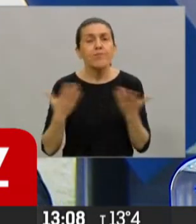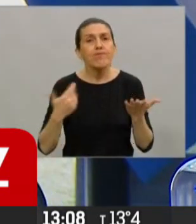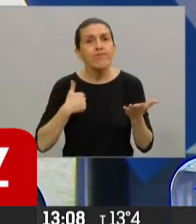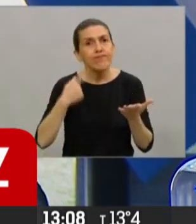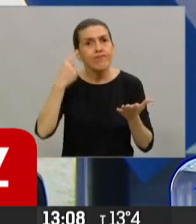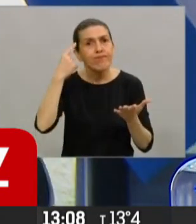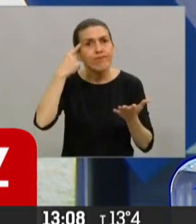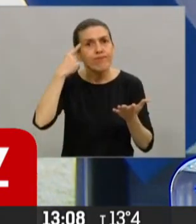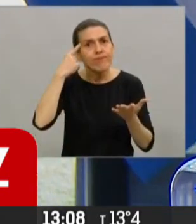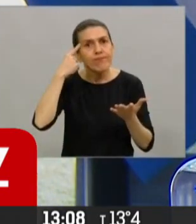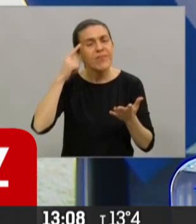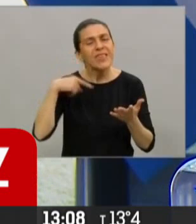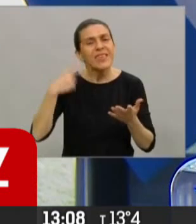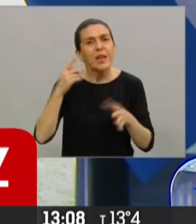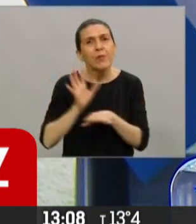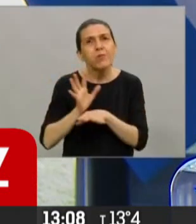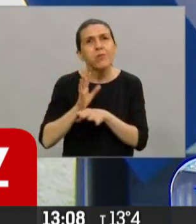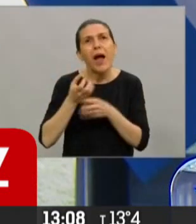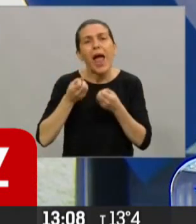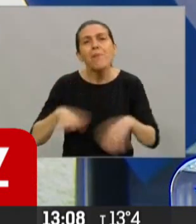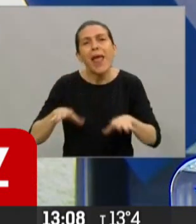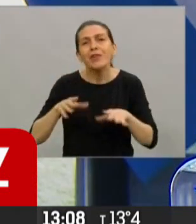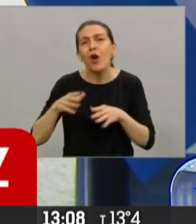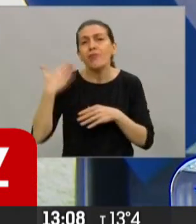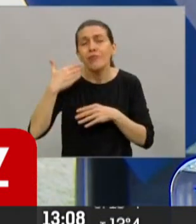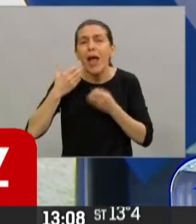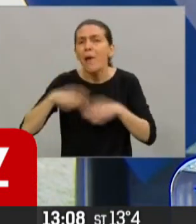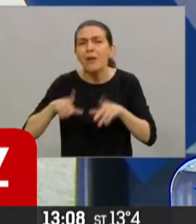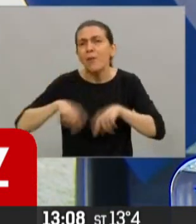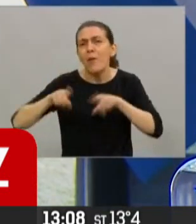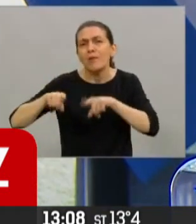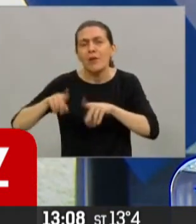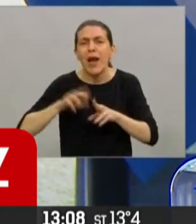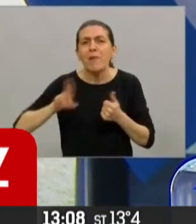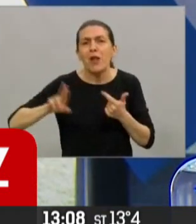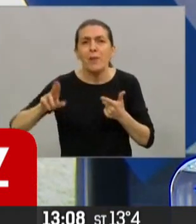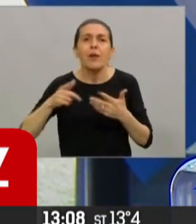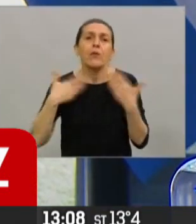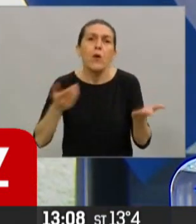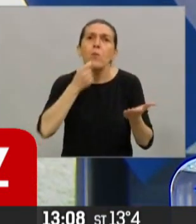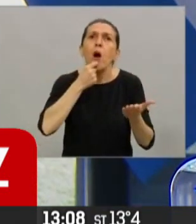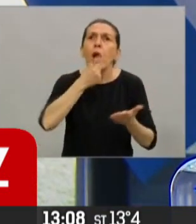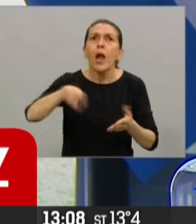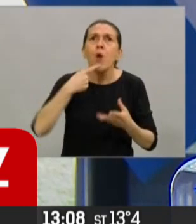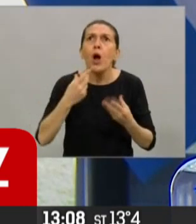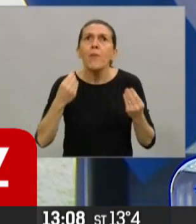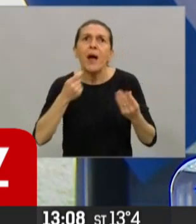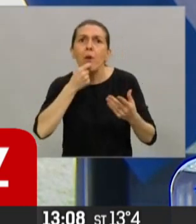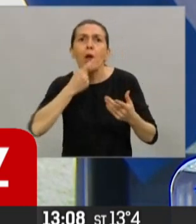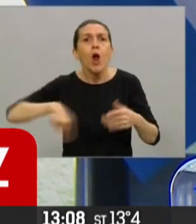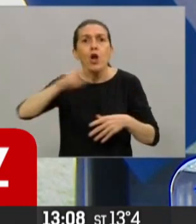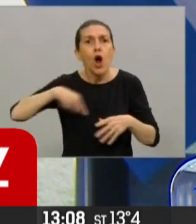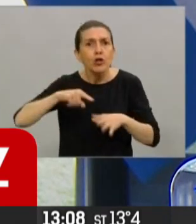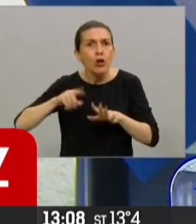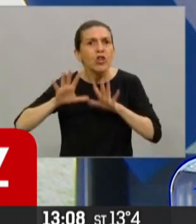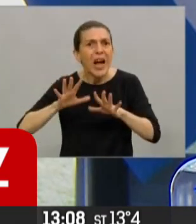creo que, lo digo siempre, empiezo siempre igual, pero creo que ninguno de nosotros hubiéramos querido tener que afrontar el